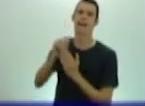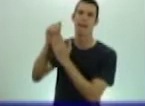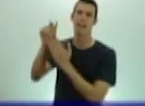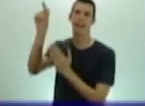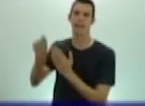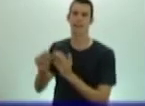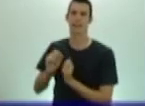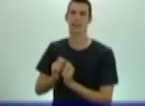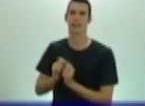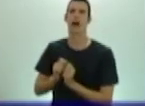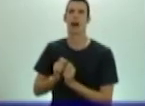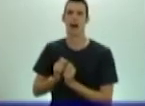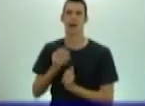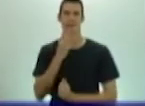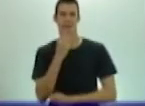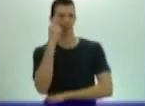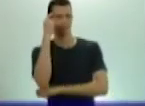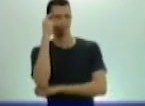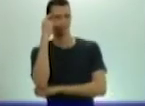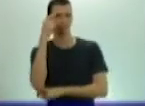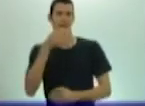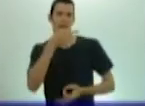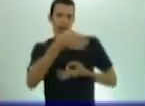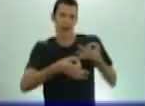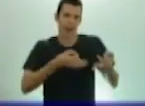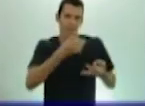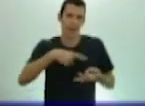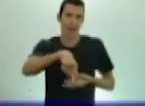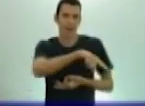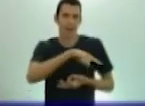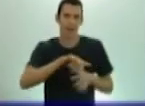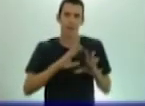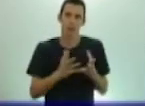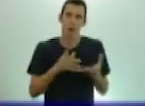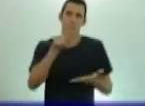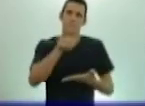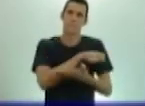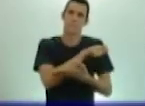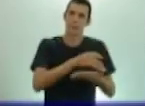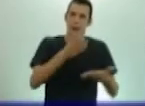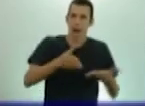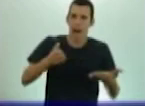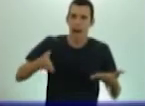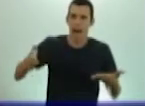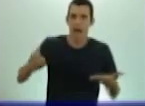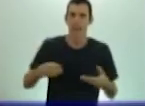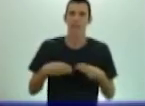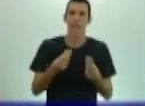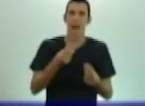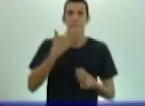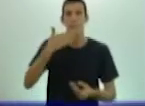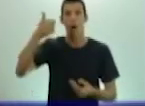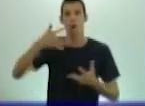que no respondía a los intereses de esas masas explotadas y esas masas sumisas que